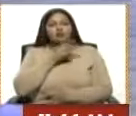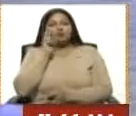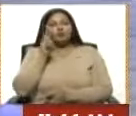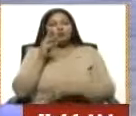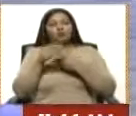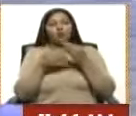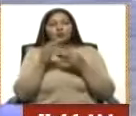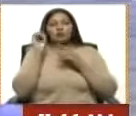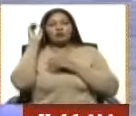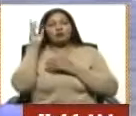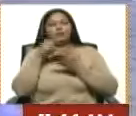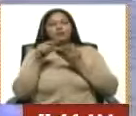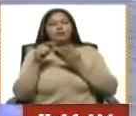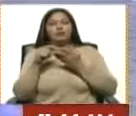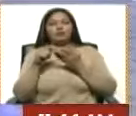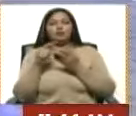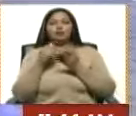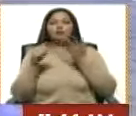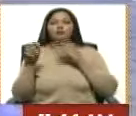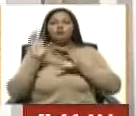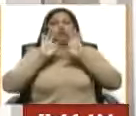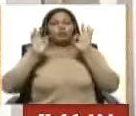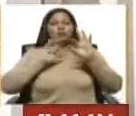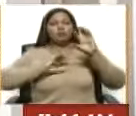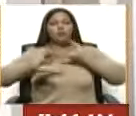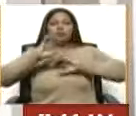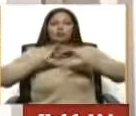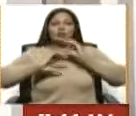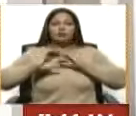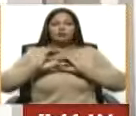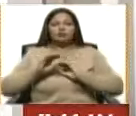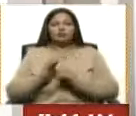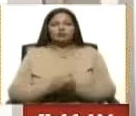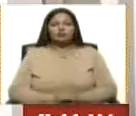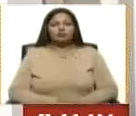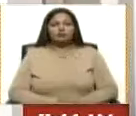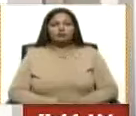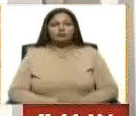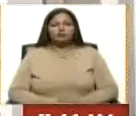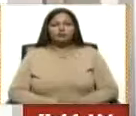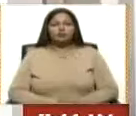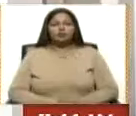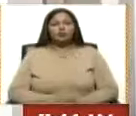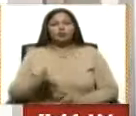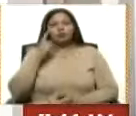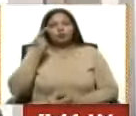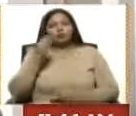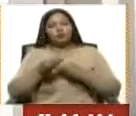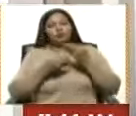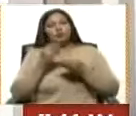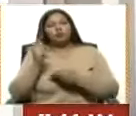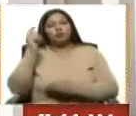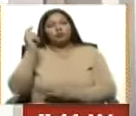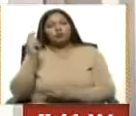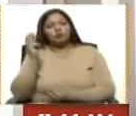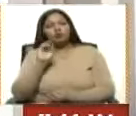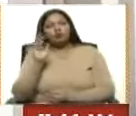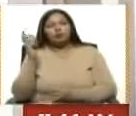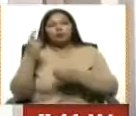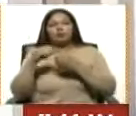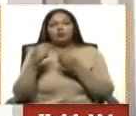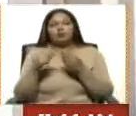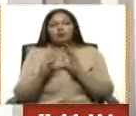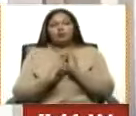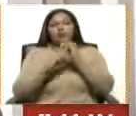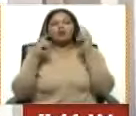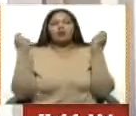cómo se están creando distintos métodos de comunicación, diputado. Aquí en este caso no como diputado, sino como forma parte de este